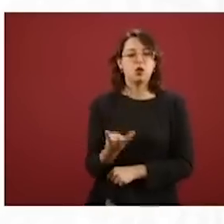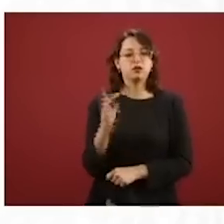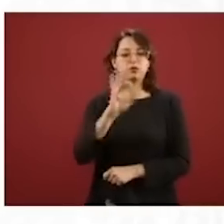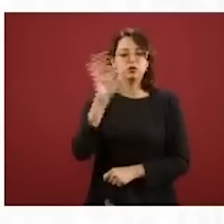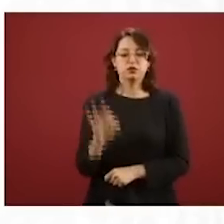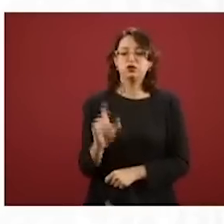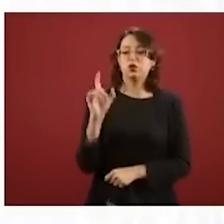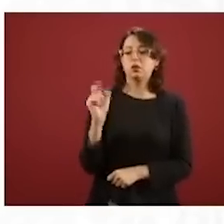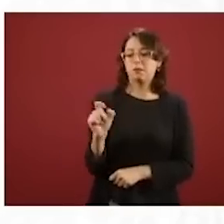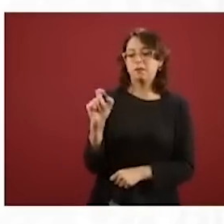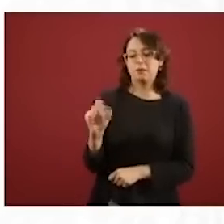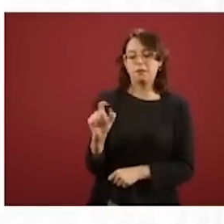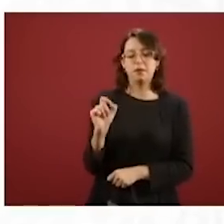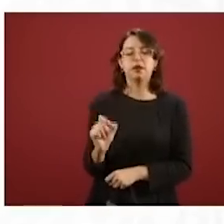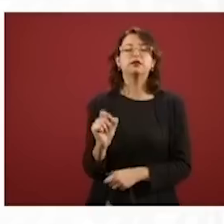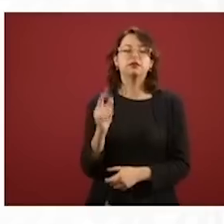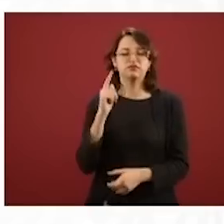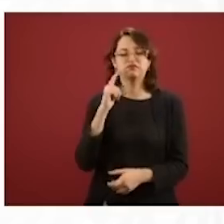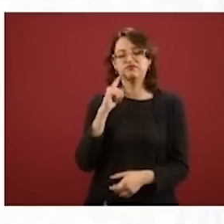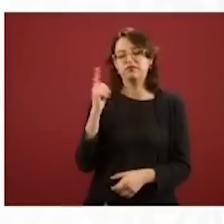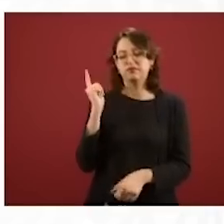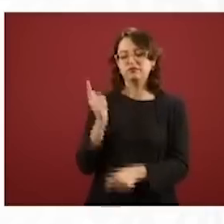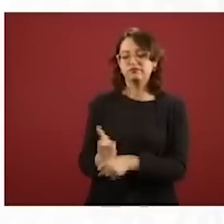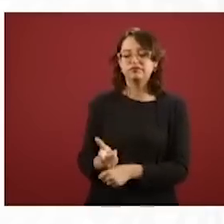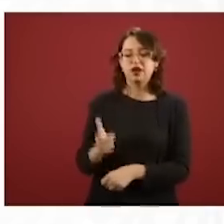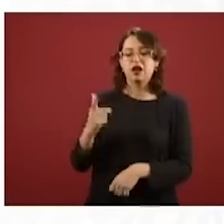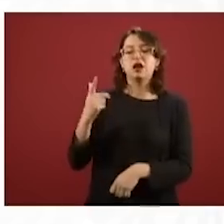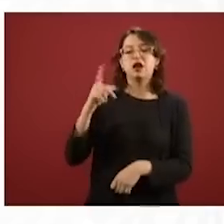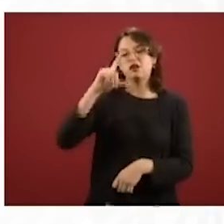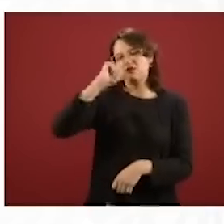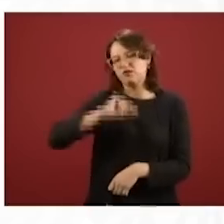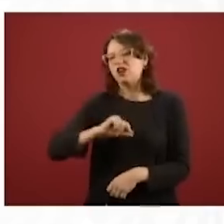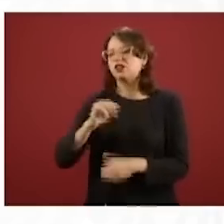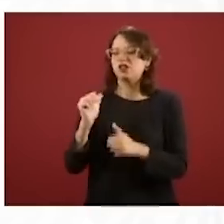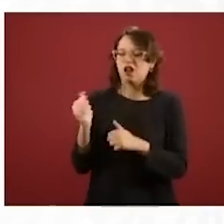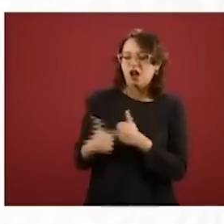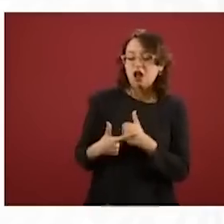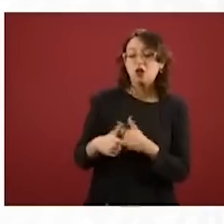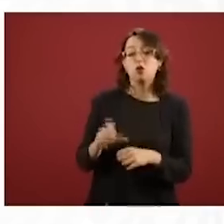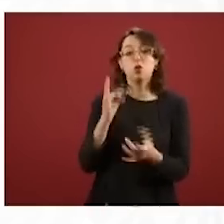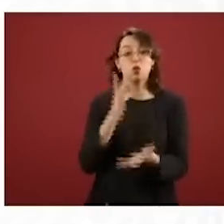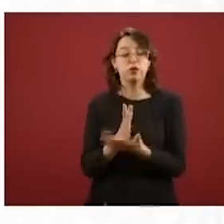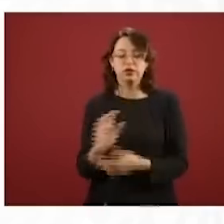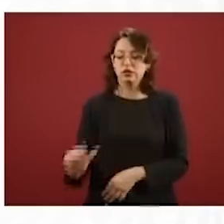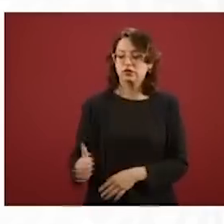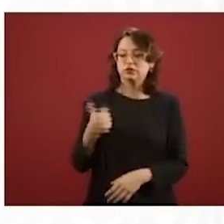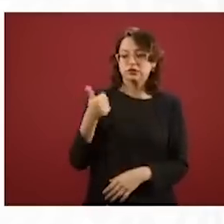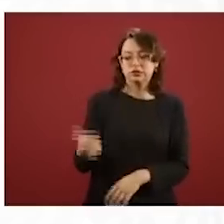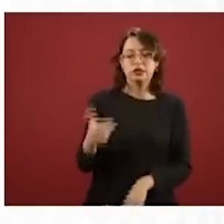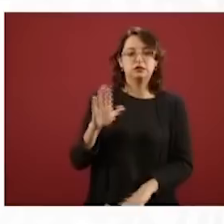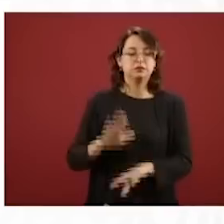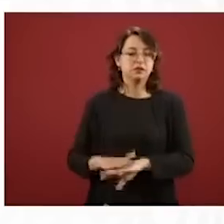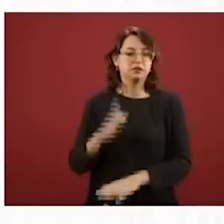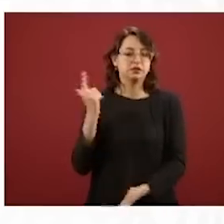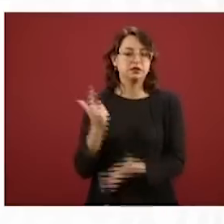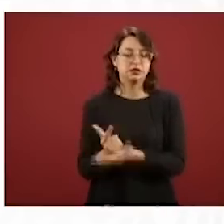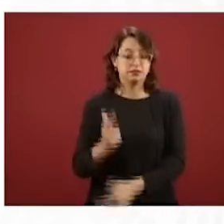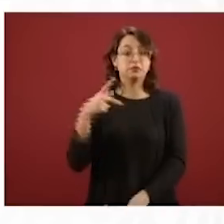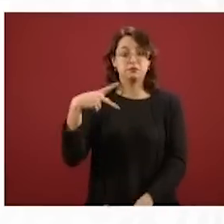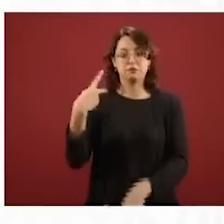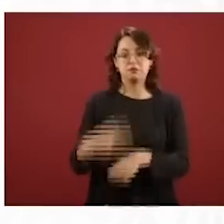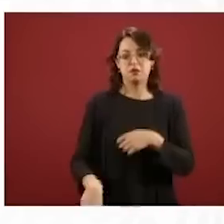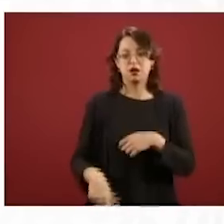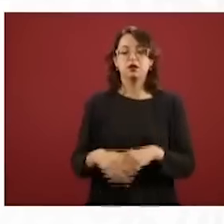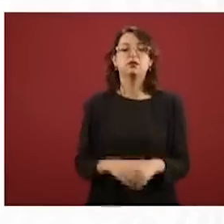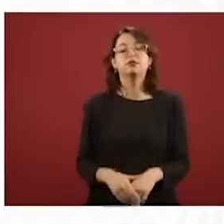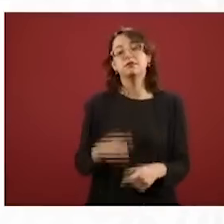afortunadamente solo 6, el 1%, con problemas que ponen en riesgo la seguridad del consumidor. Y los invitamos a que